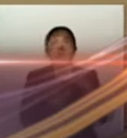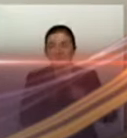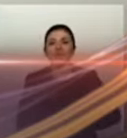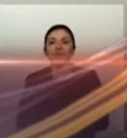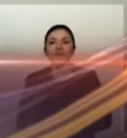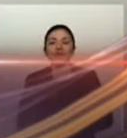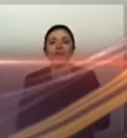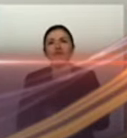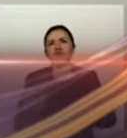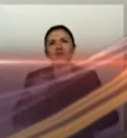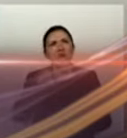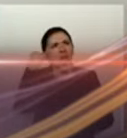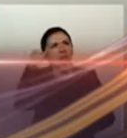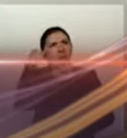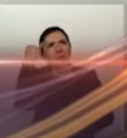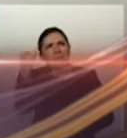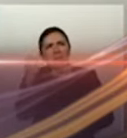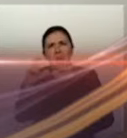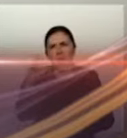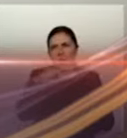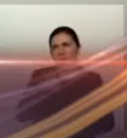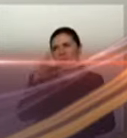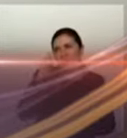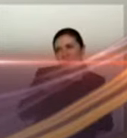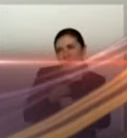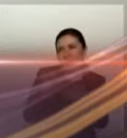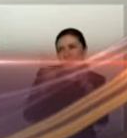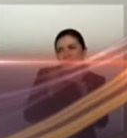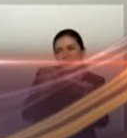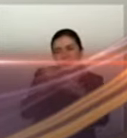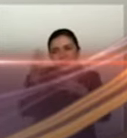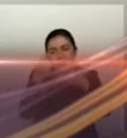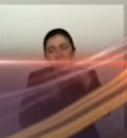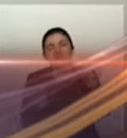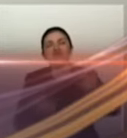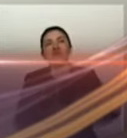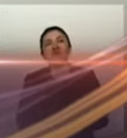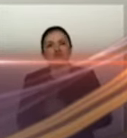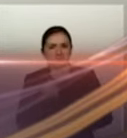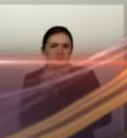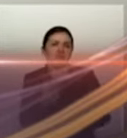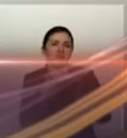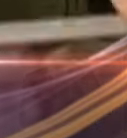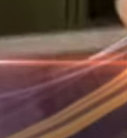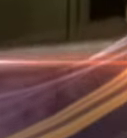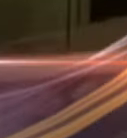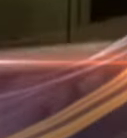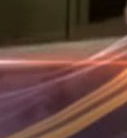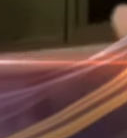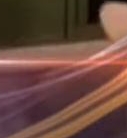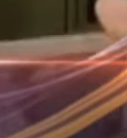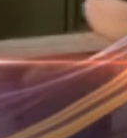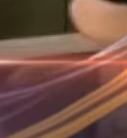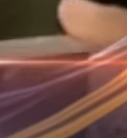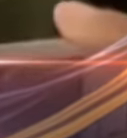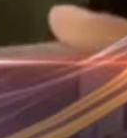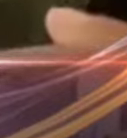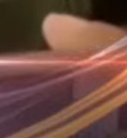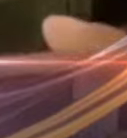empezando por el secretario de Gobernación, que era el cargo que yo ostentaba, responsable políticamente de la relación del Poder Ejecutivo con el